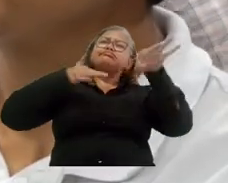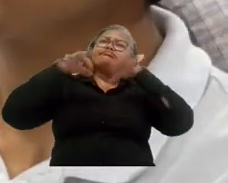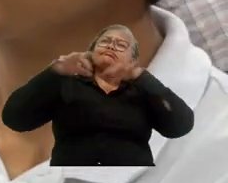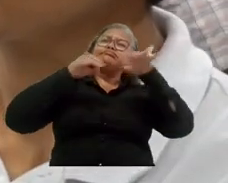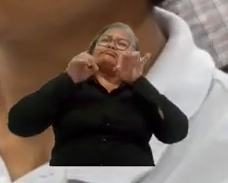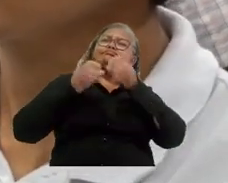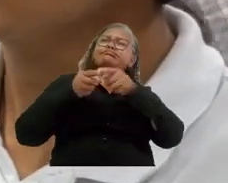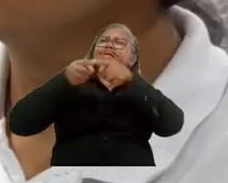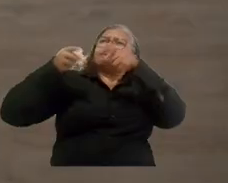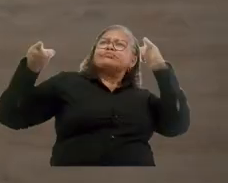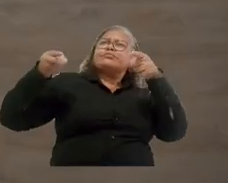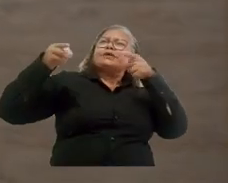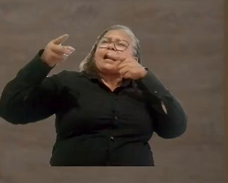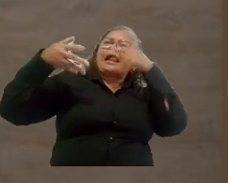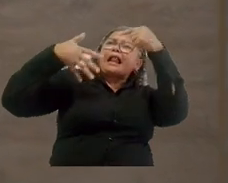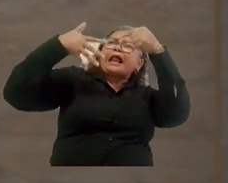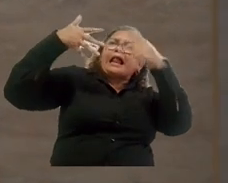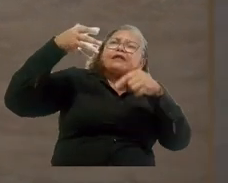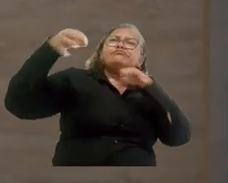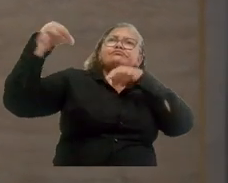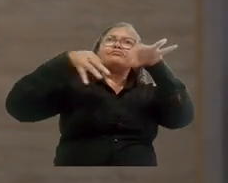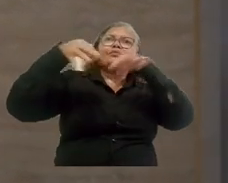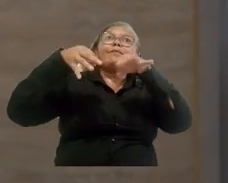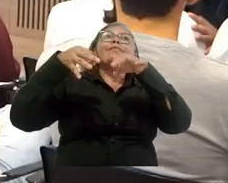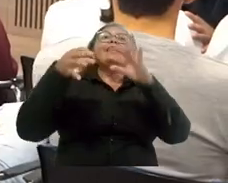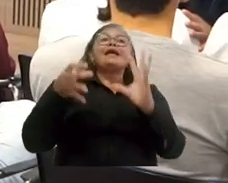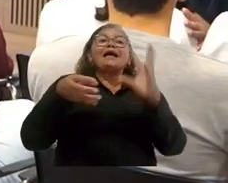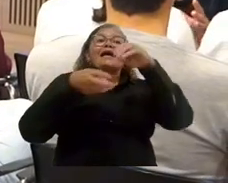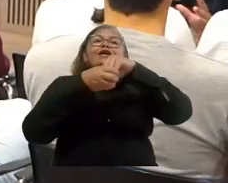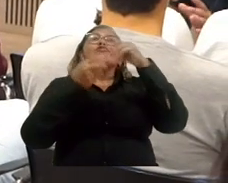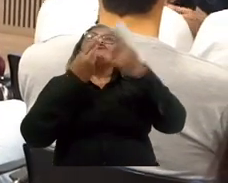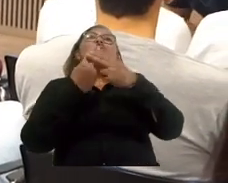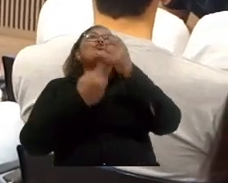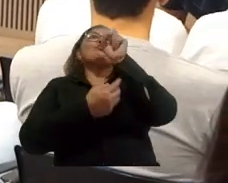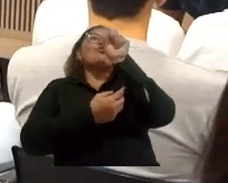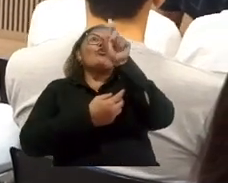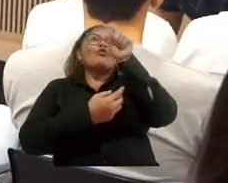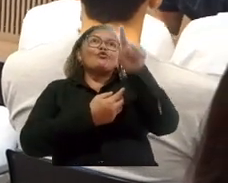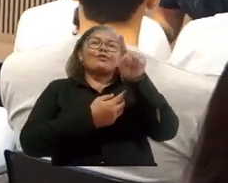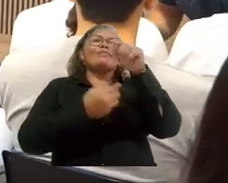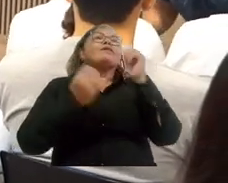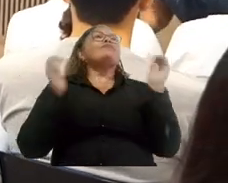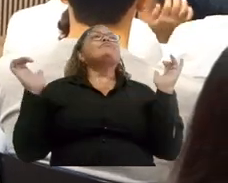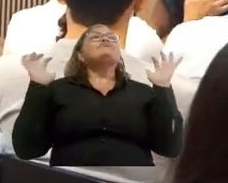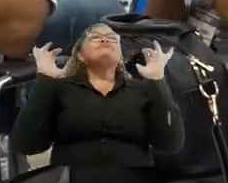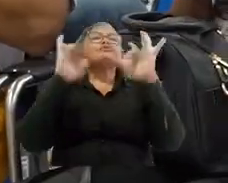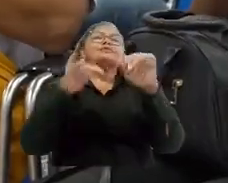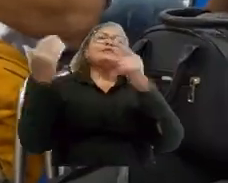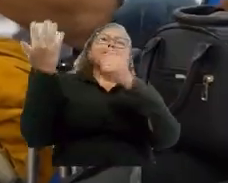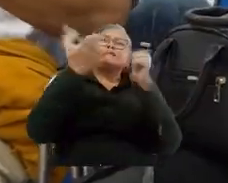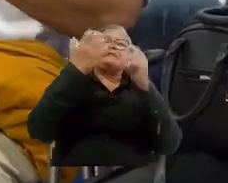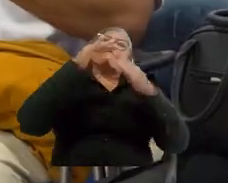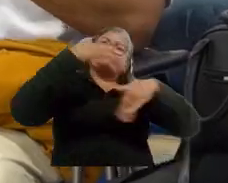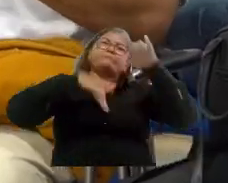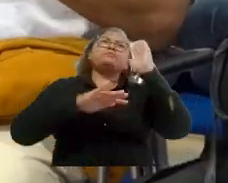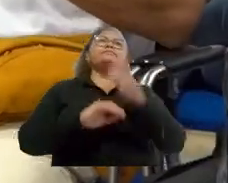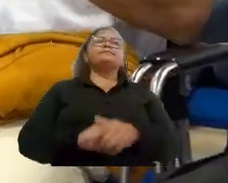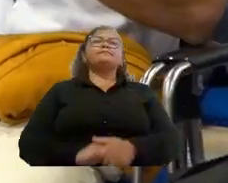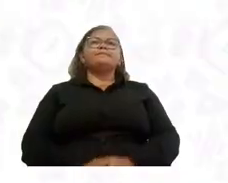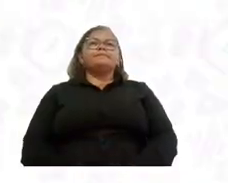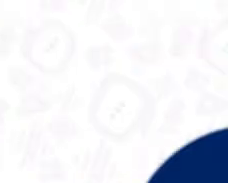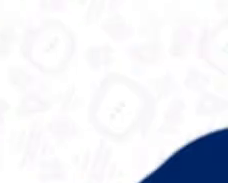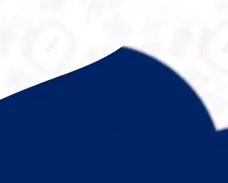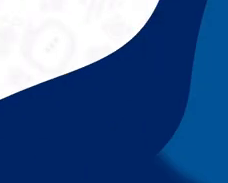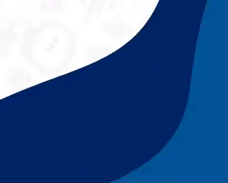Simposio Internacional de Currículo y Políticas Educativas, que en su 10ª edición acogió la participación de más de 600